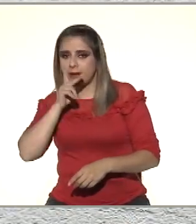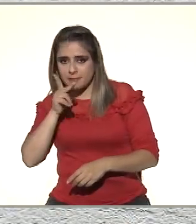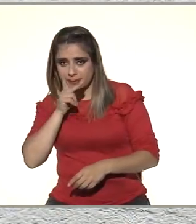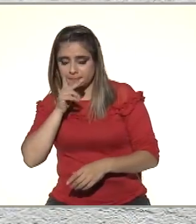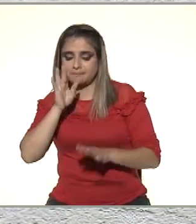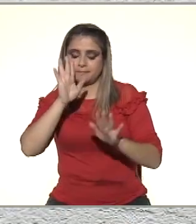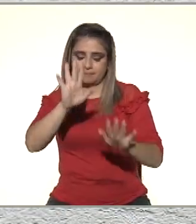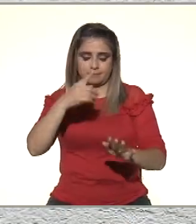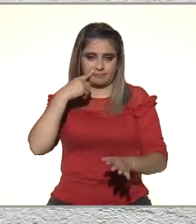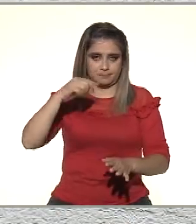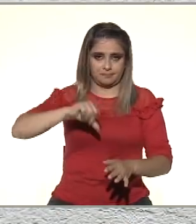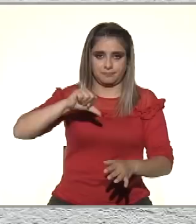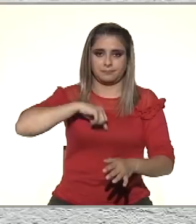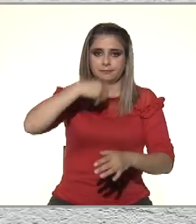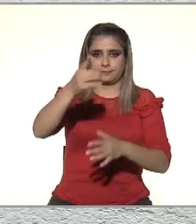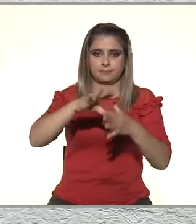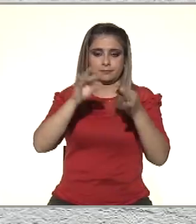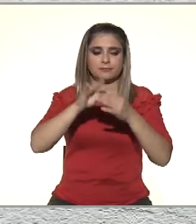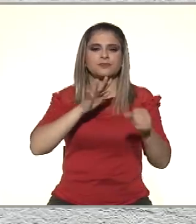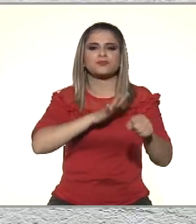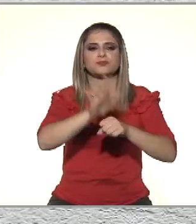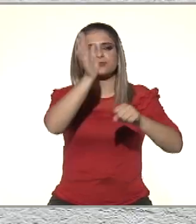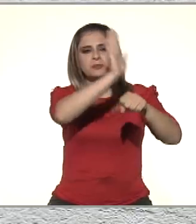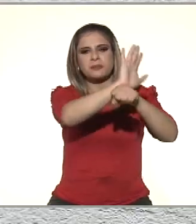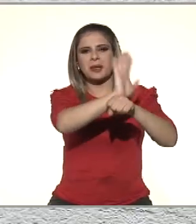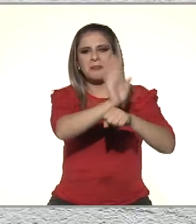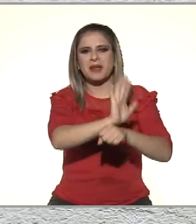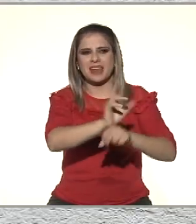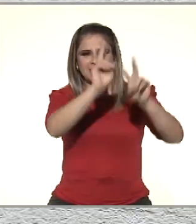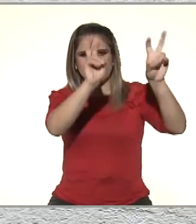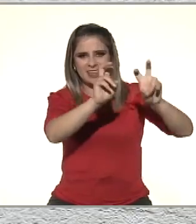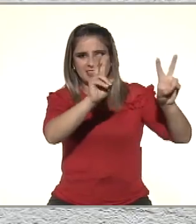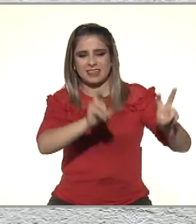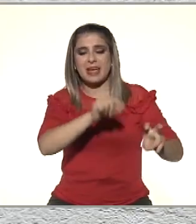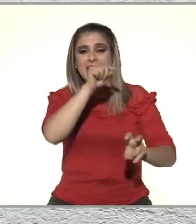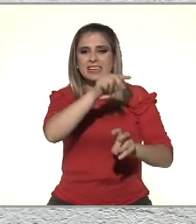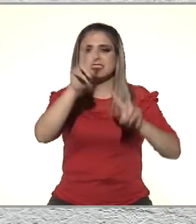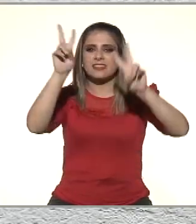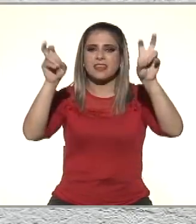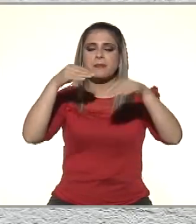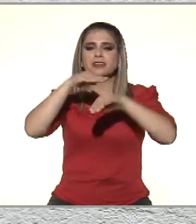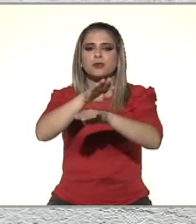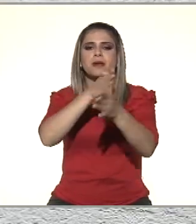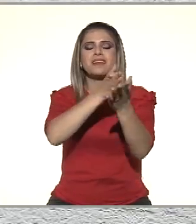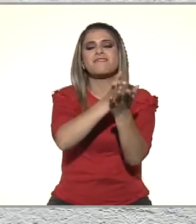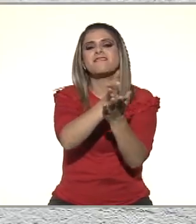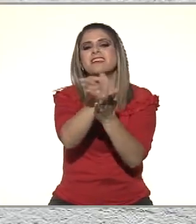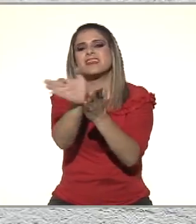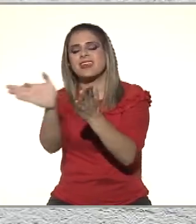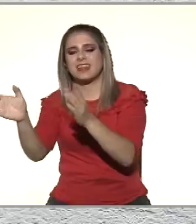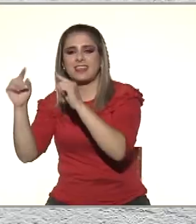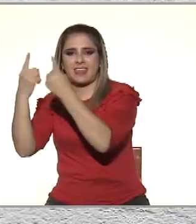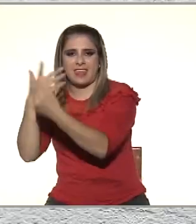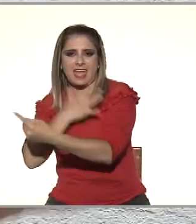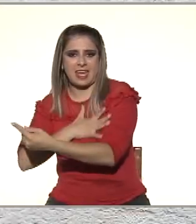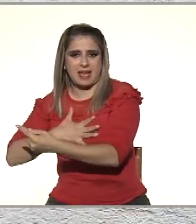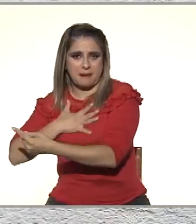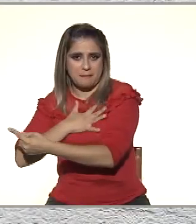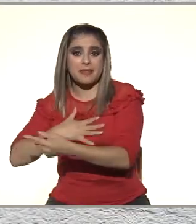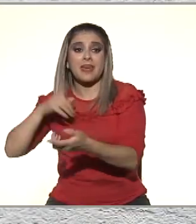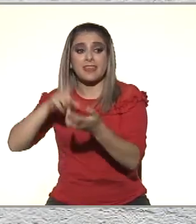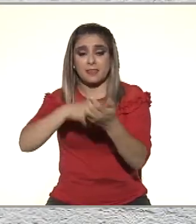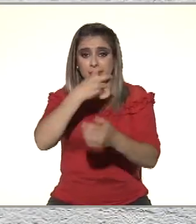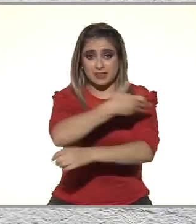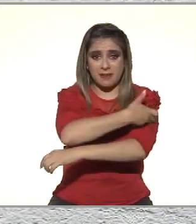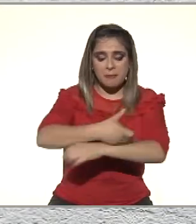les voy a comentar algunas películas en las cuales la infidelidad de uno de los padres afecta la